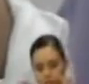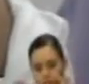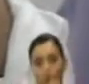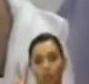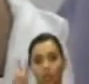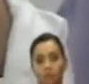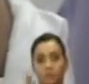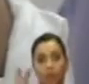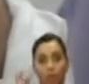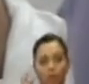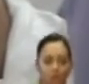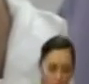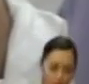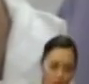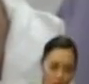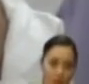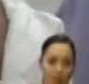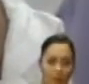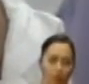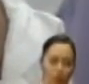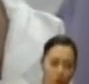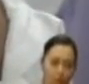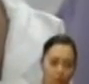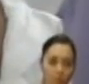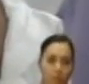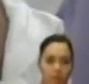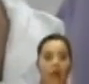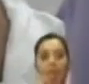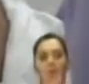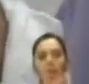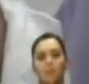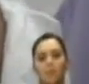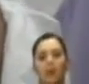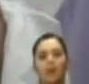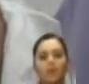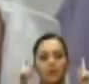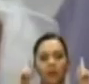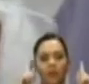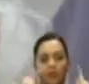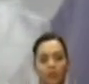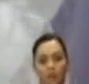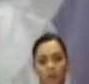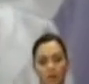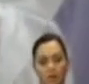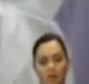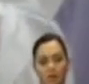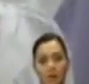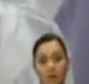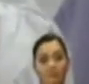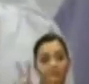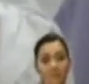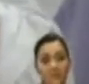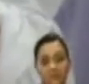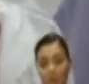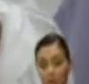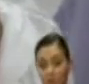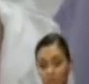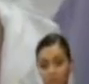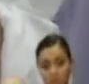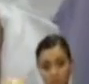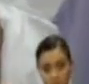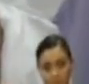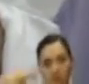pudimos tener nuestros propios equipos que le llamamos Plan Soberanía. Y ahí está la Fiscalía permanentemente en estricto apego a la